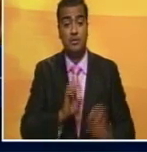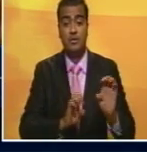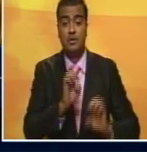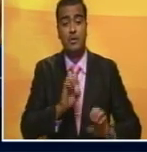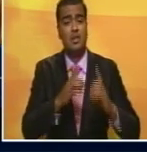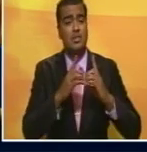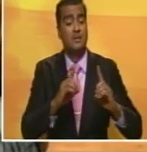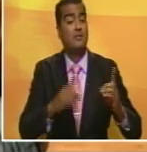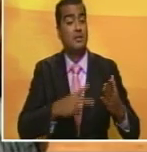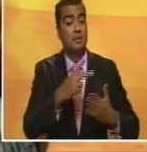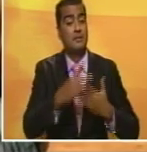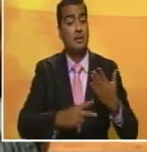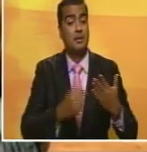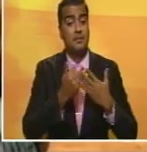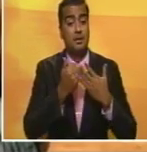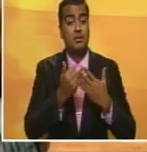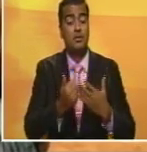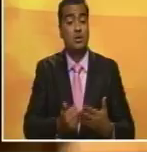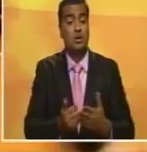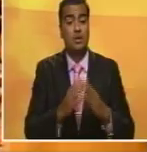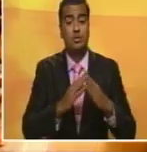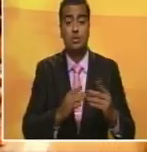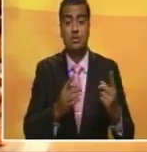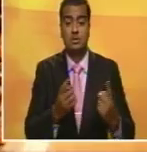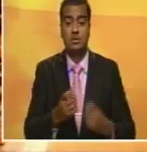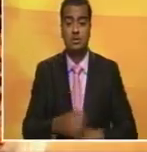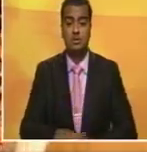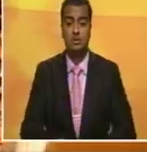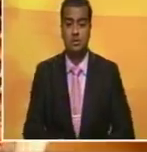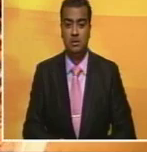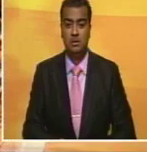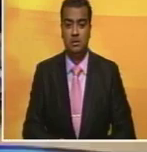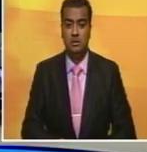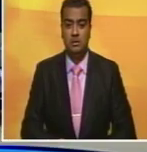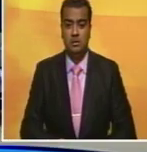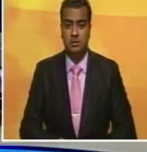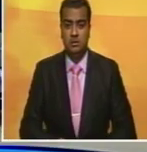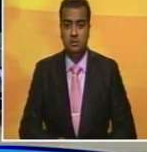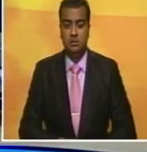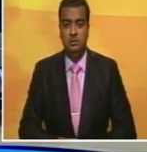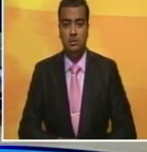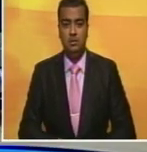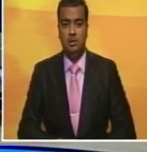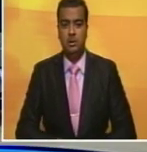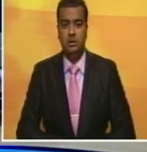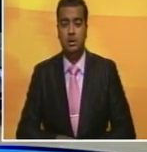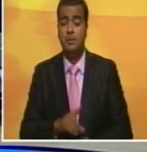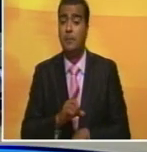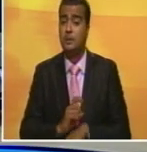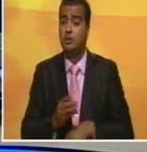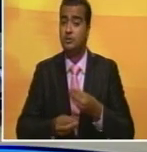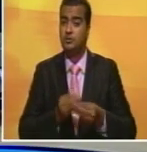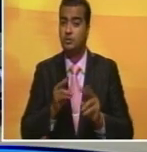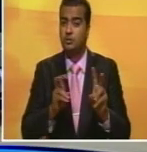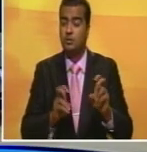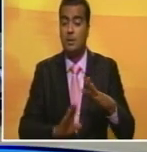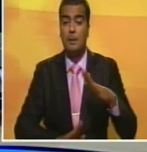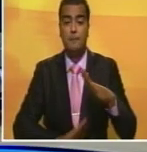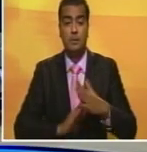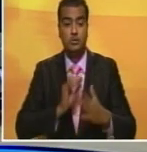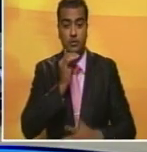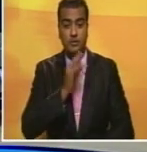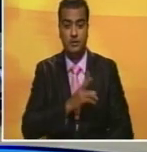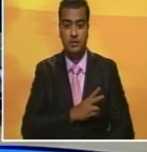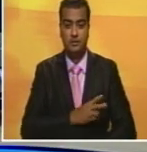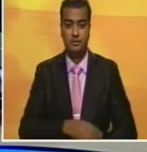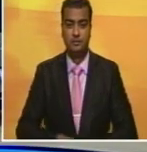diferentes planes para ayudar a los necesitados. Es momento de realizar una nueva pausa en su